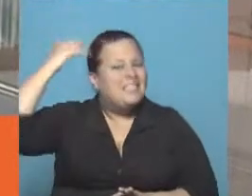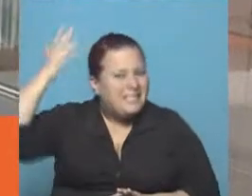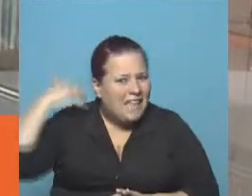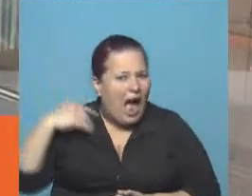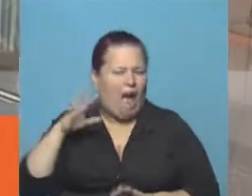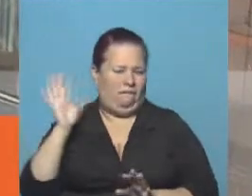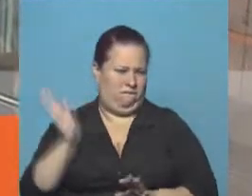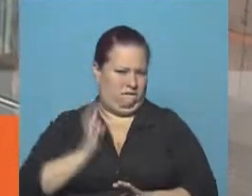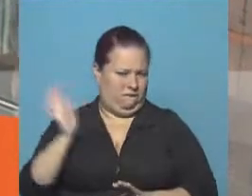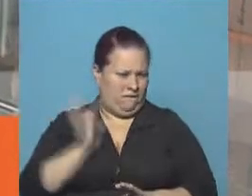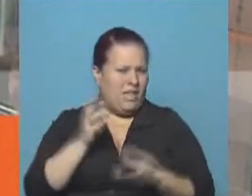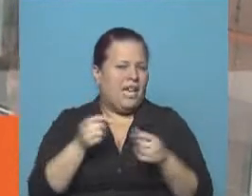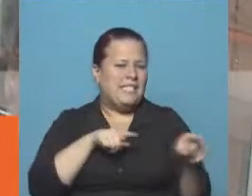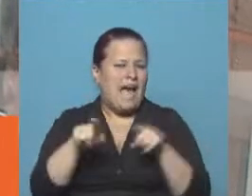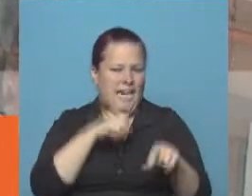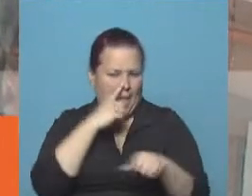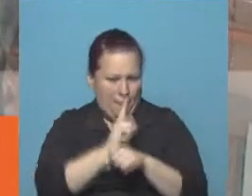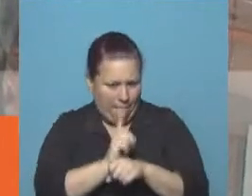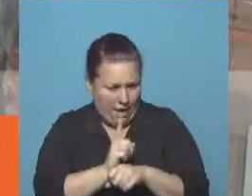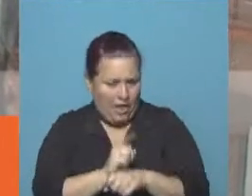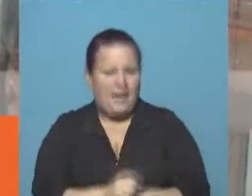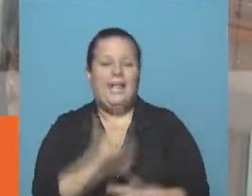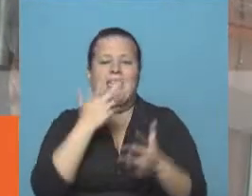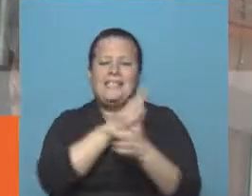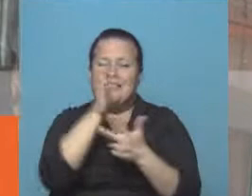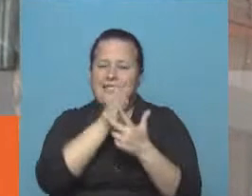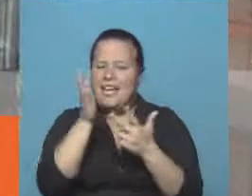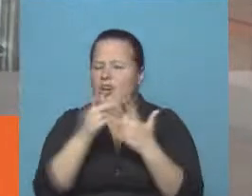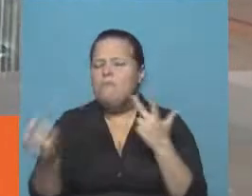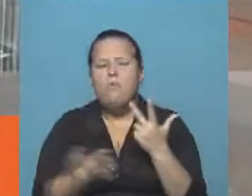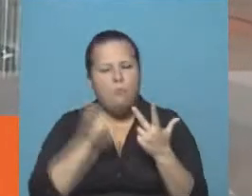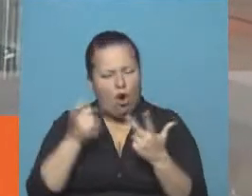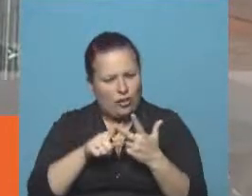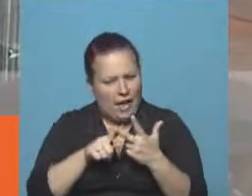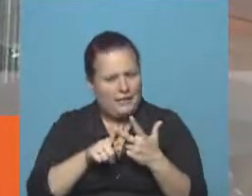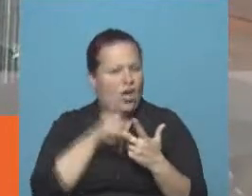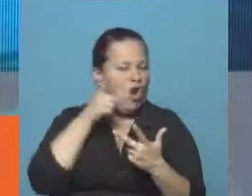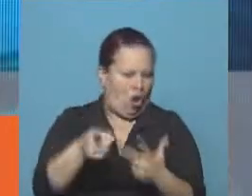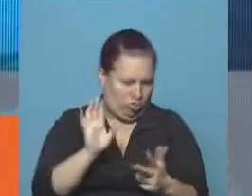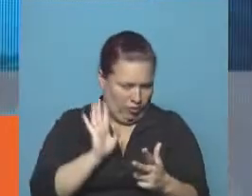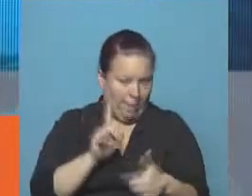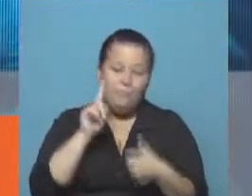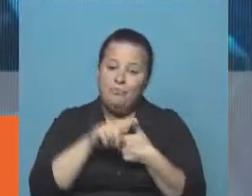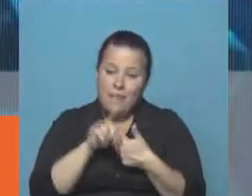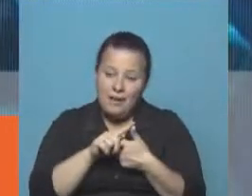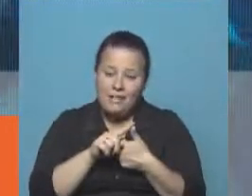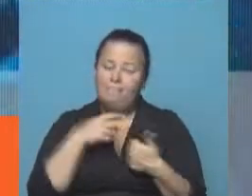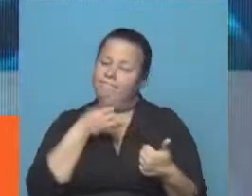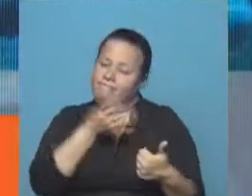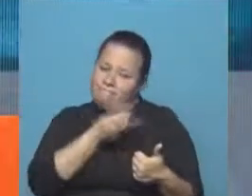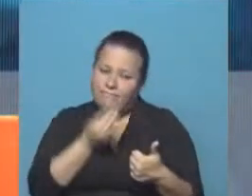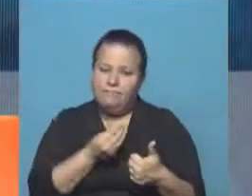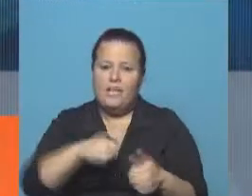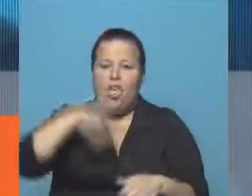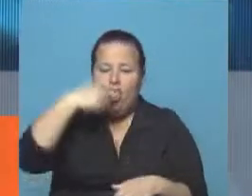la atrocidad de que significa la carrera de galgos, que tiene 3 ejes fundamentales para estar en contra de ella. El primer eje es